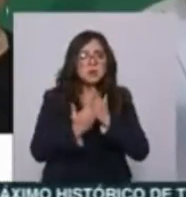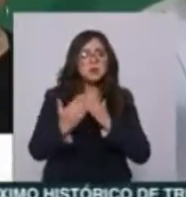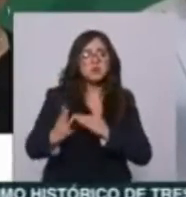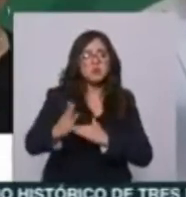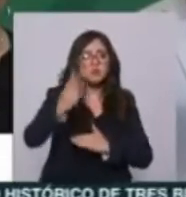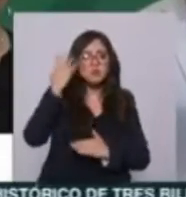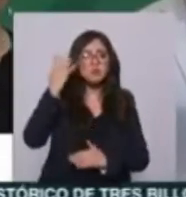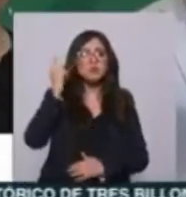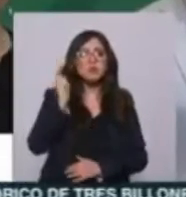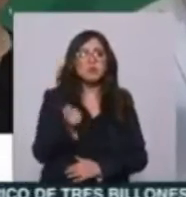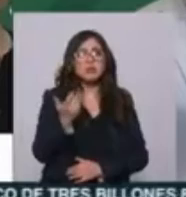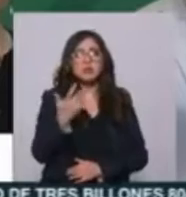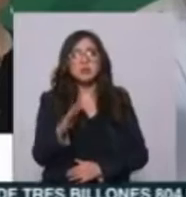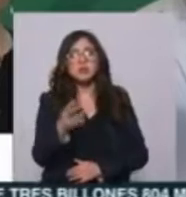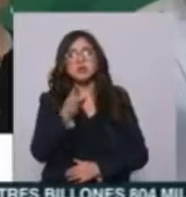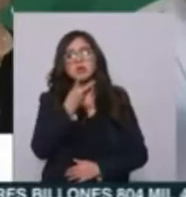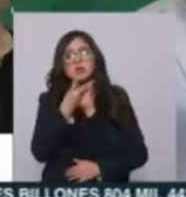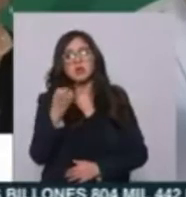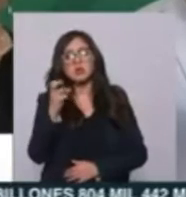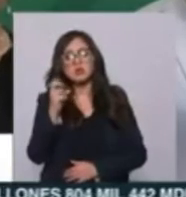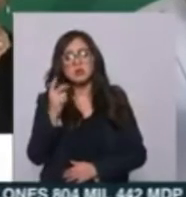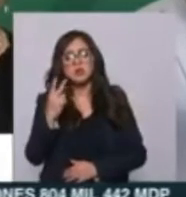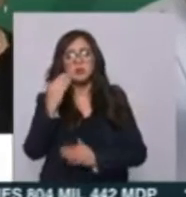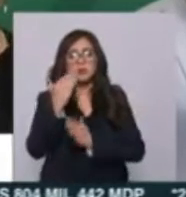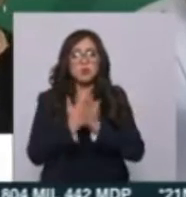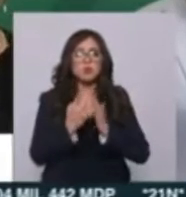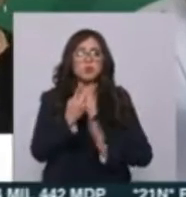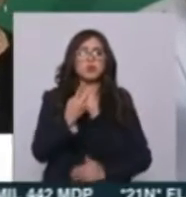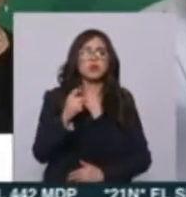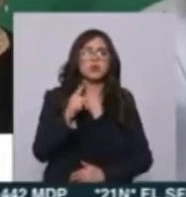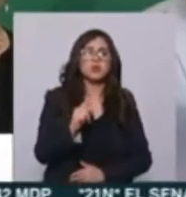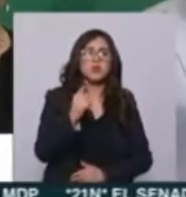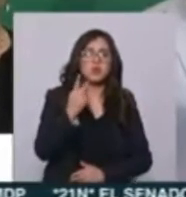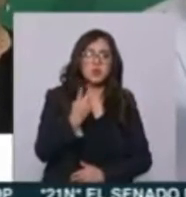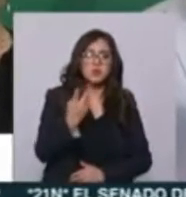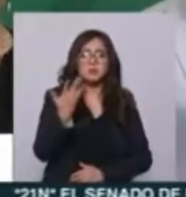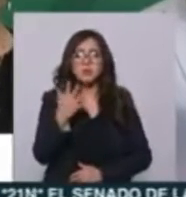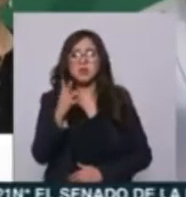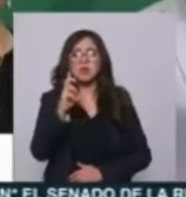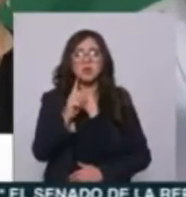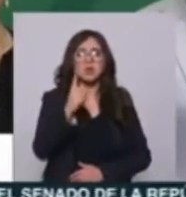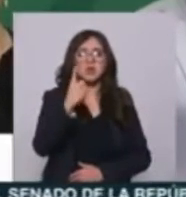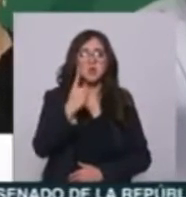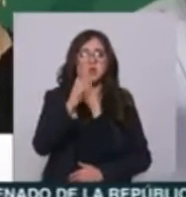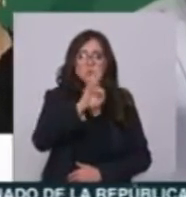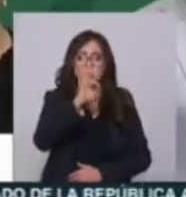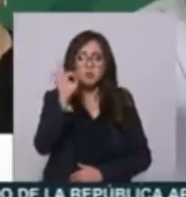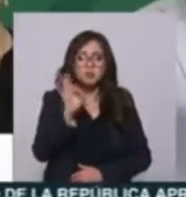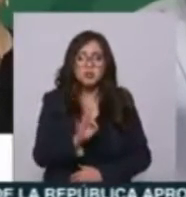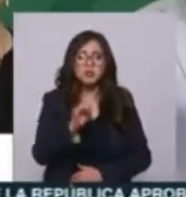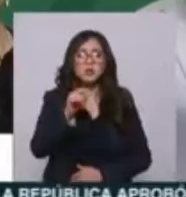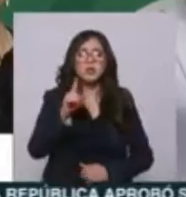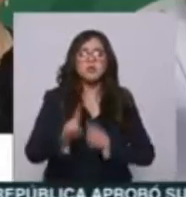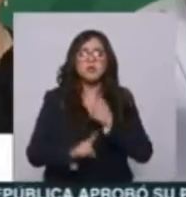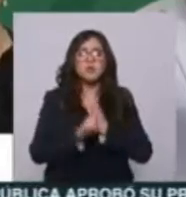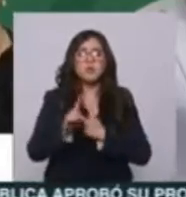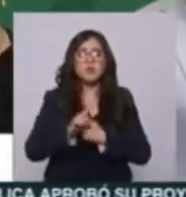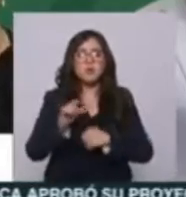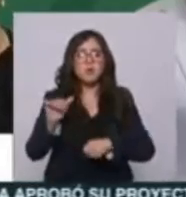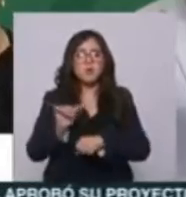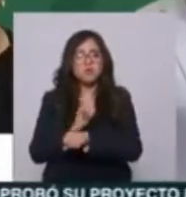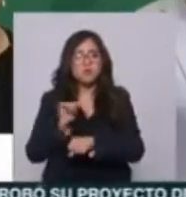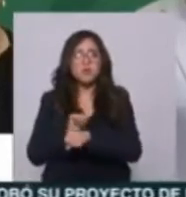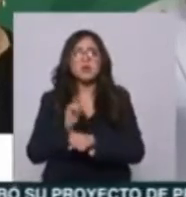de 392 a 272, es decir, 31% en términos de hechos de tránsito, y esto es en